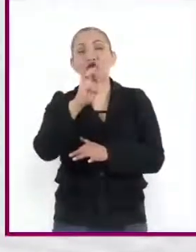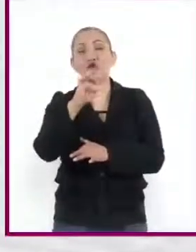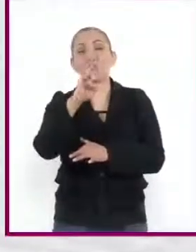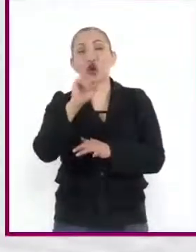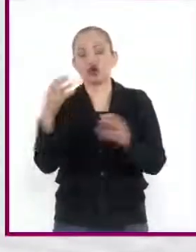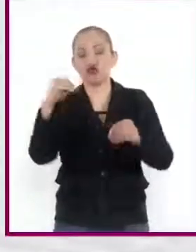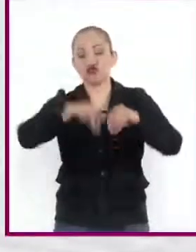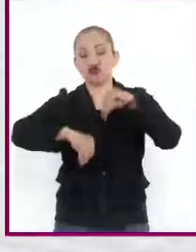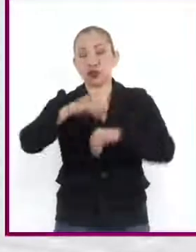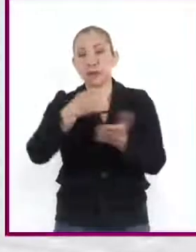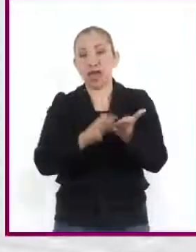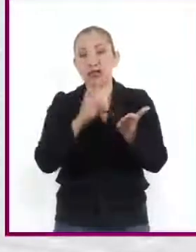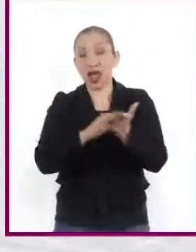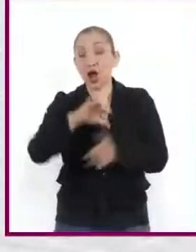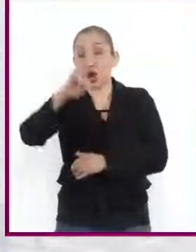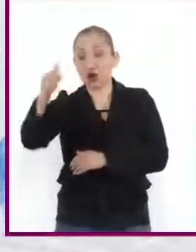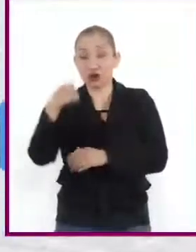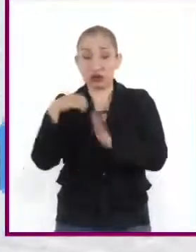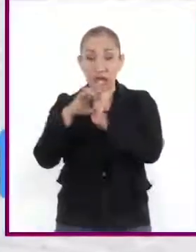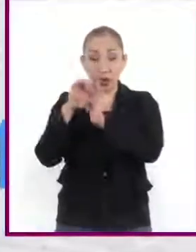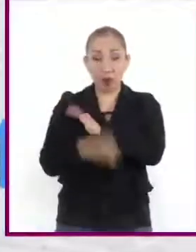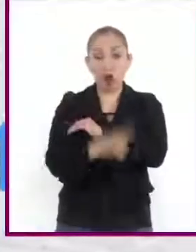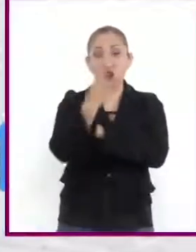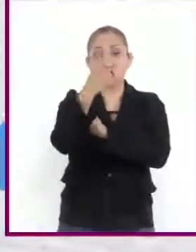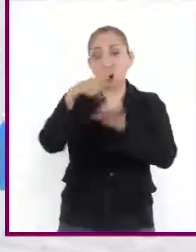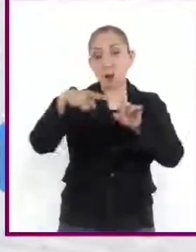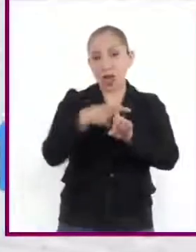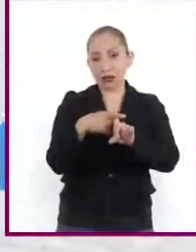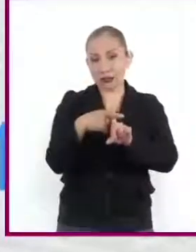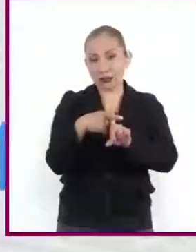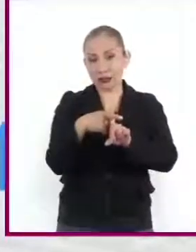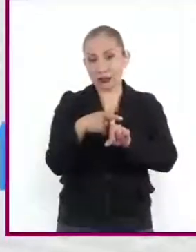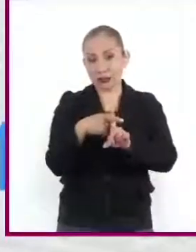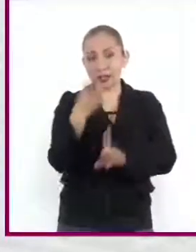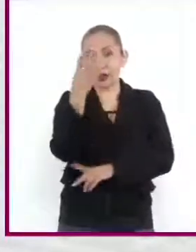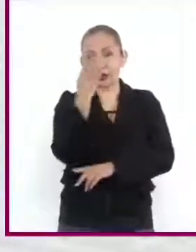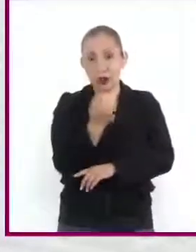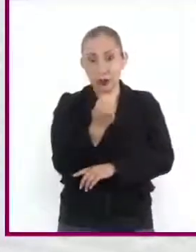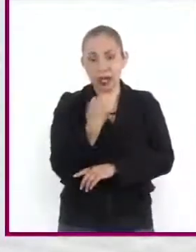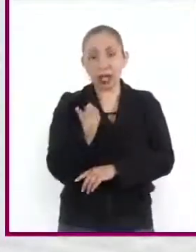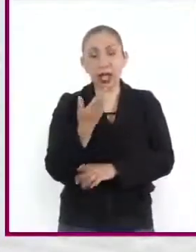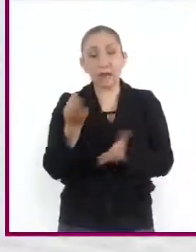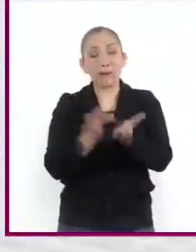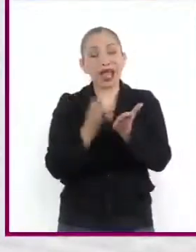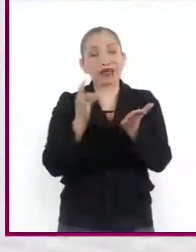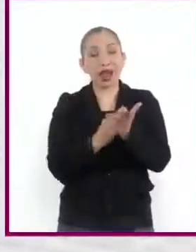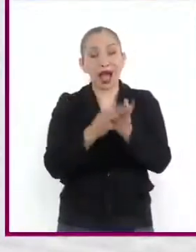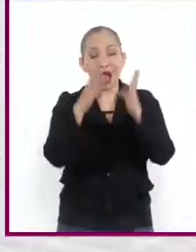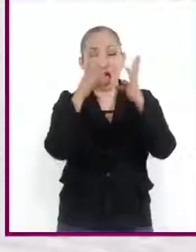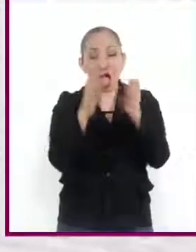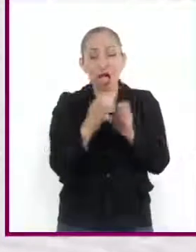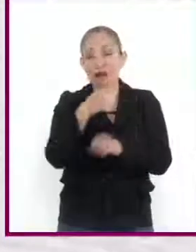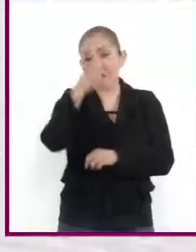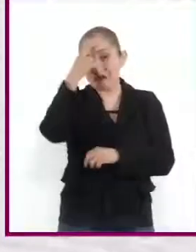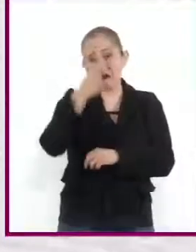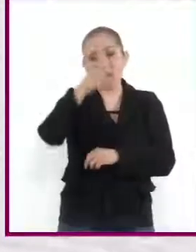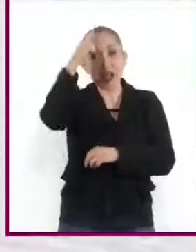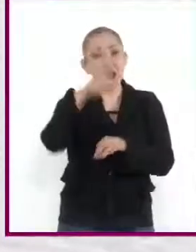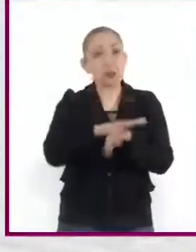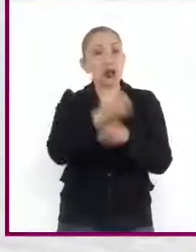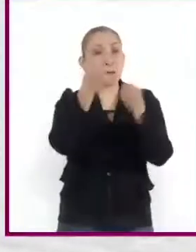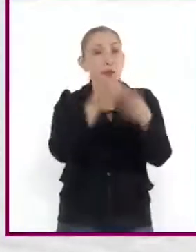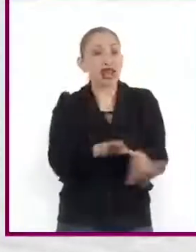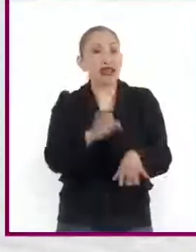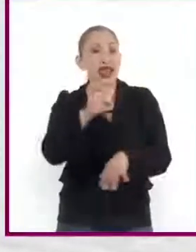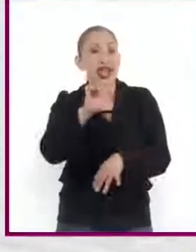metales. En los demás casos es 1 más. 9. Los metales se oxidan con facilidad puesto que